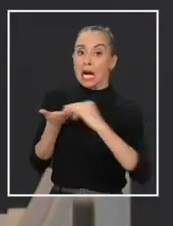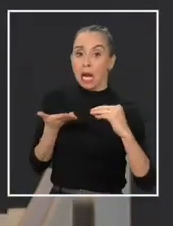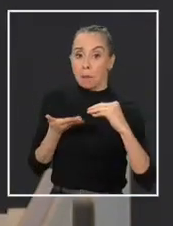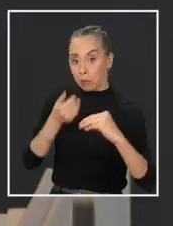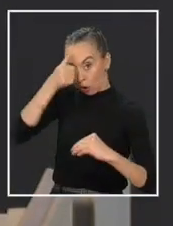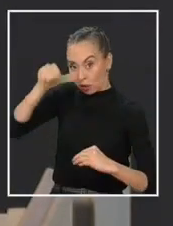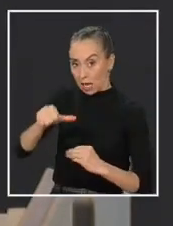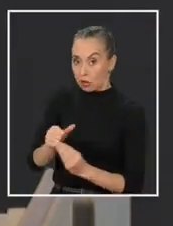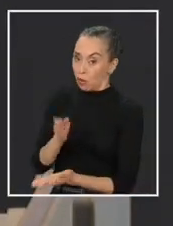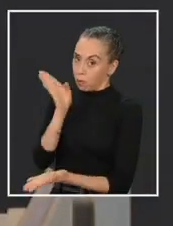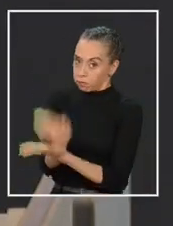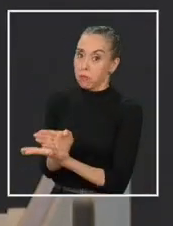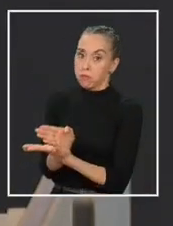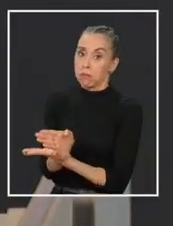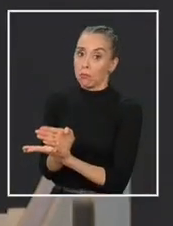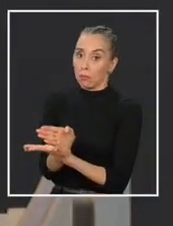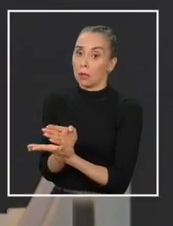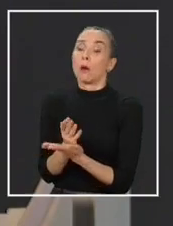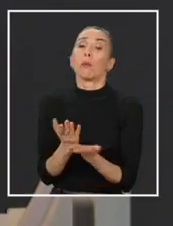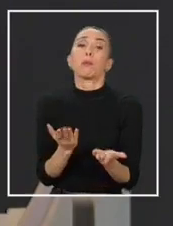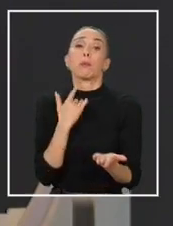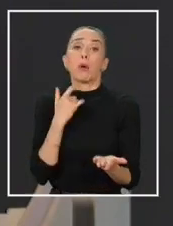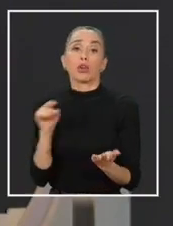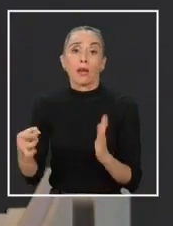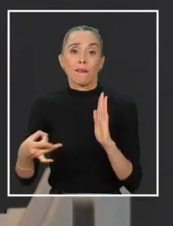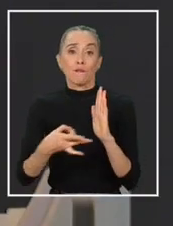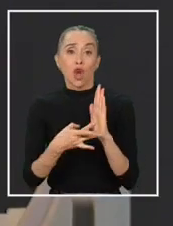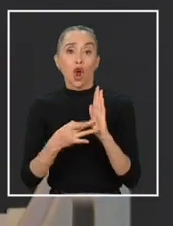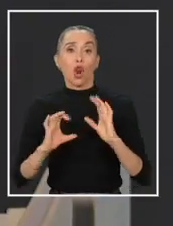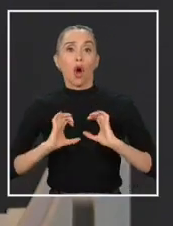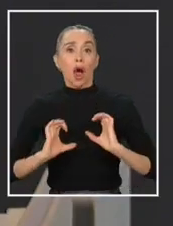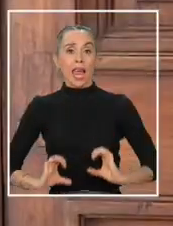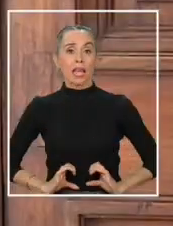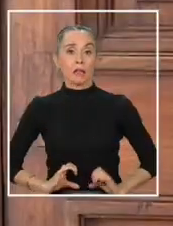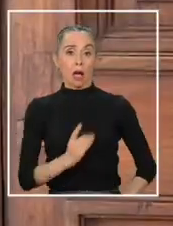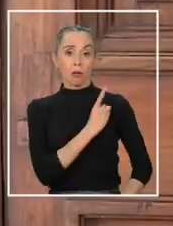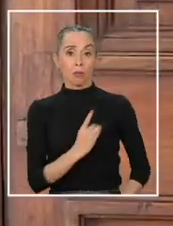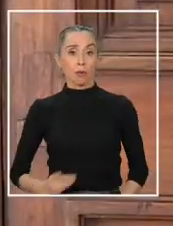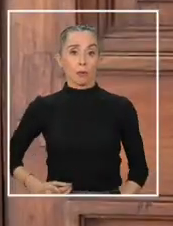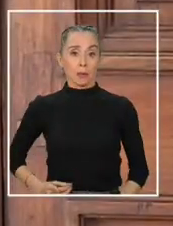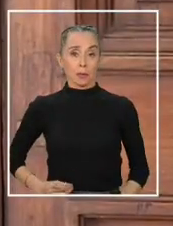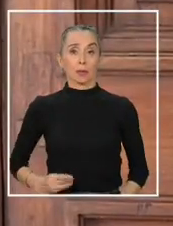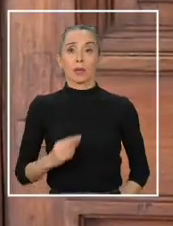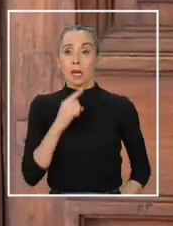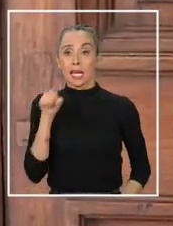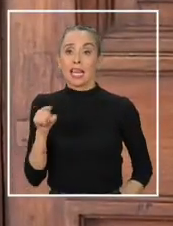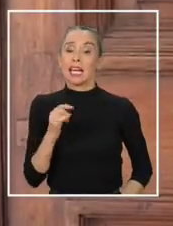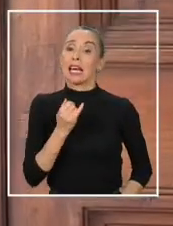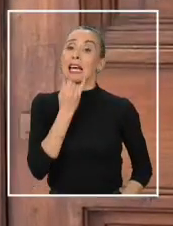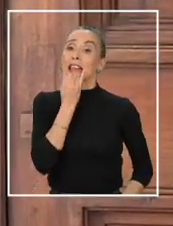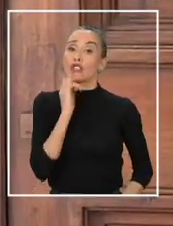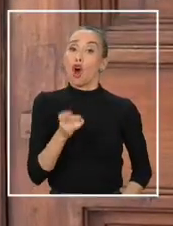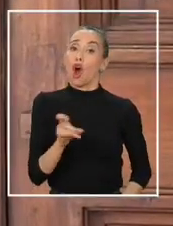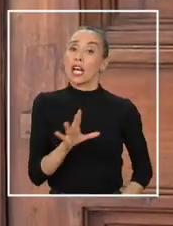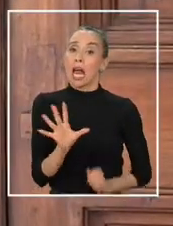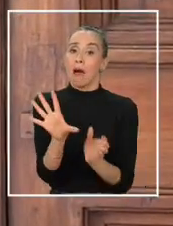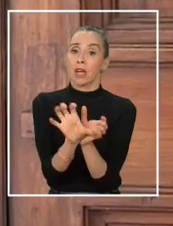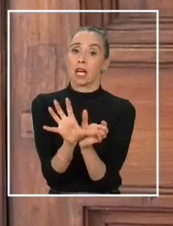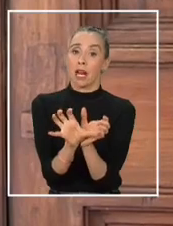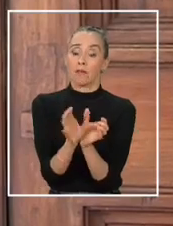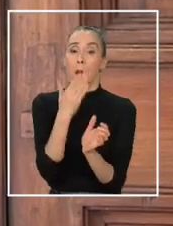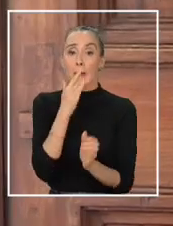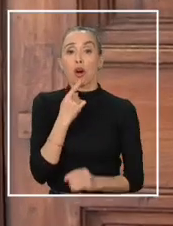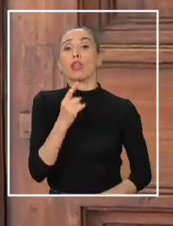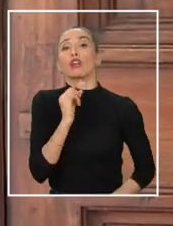sea una sanción dura, porque aquí hay claramente una violación de la ética parlamentaria. Solo puedo decir que fue un error grave. Me parece mejor que